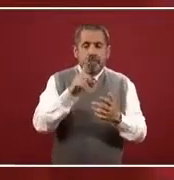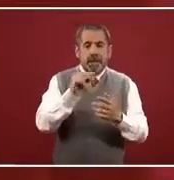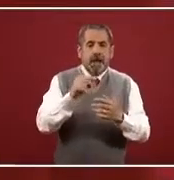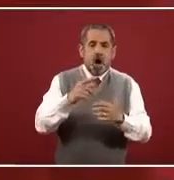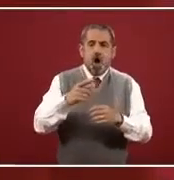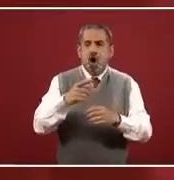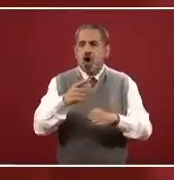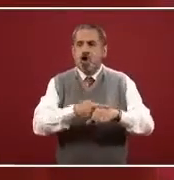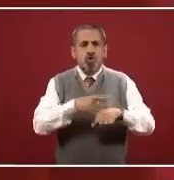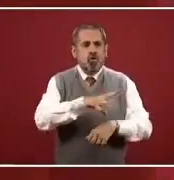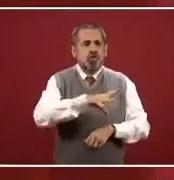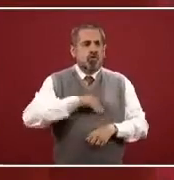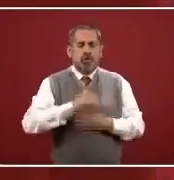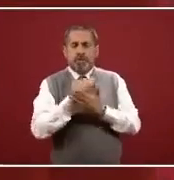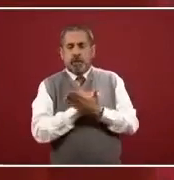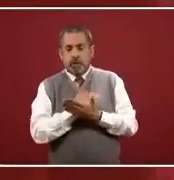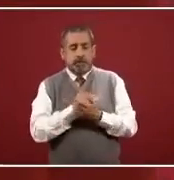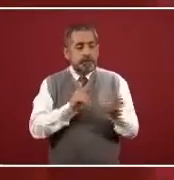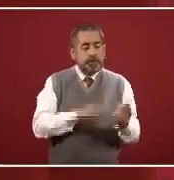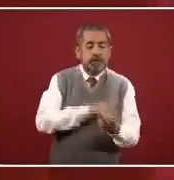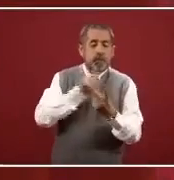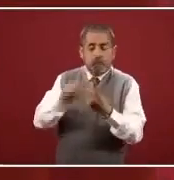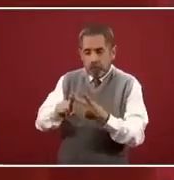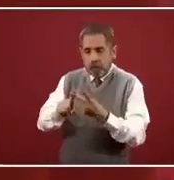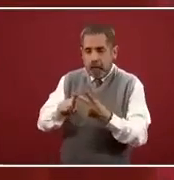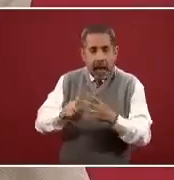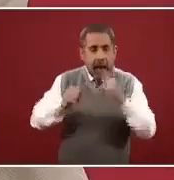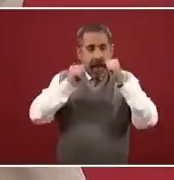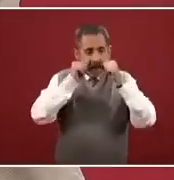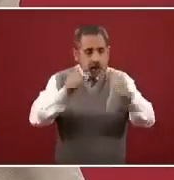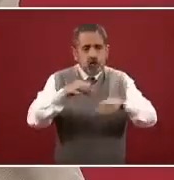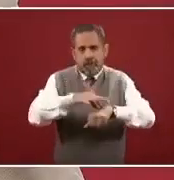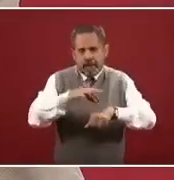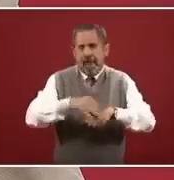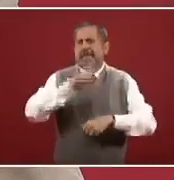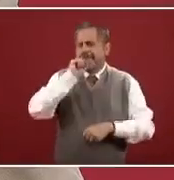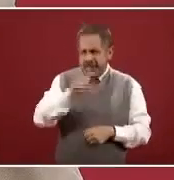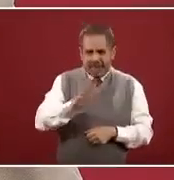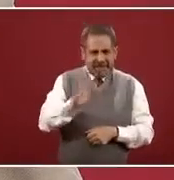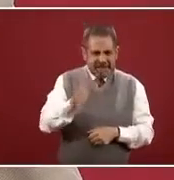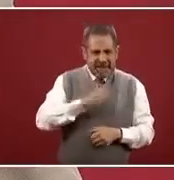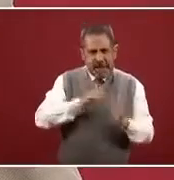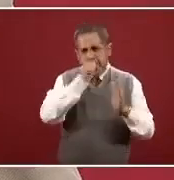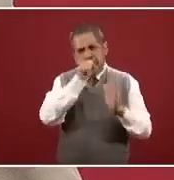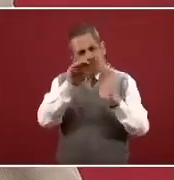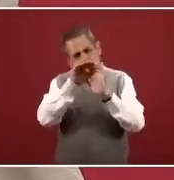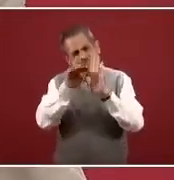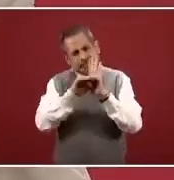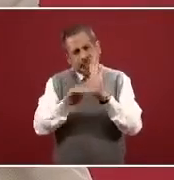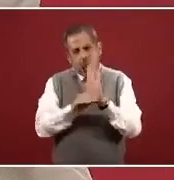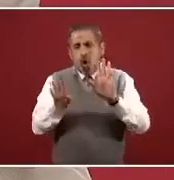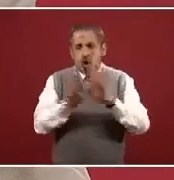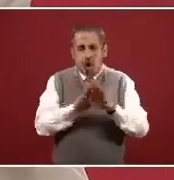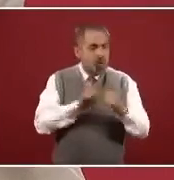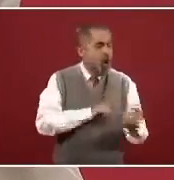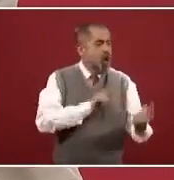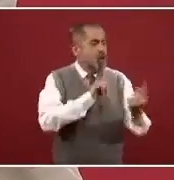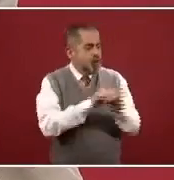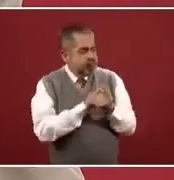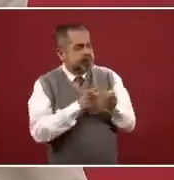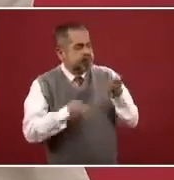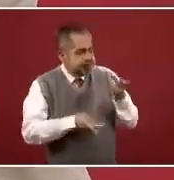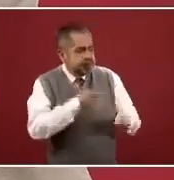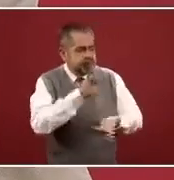contagio. El otro es el de atención médica, que también enmarca mucho de cómo debe de darse el procedimiento del abordaje a los